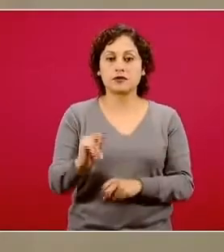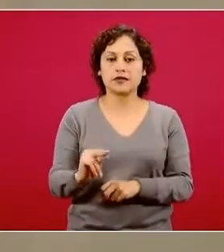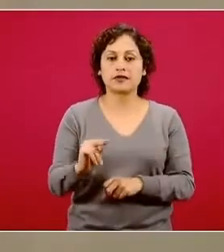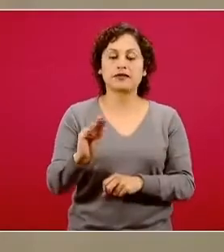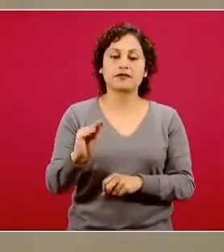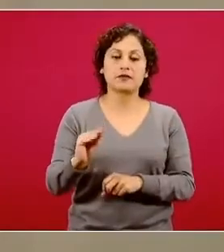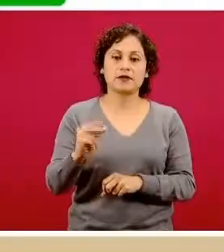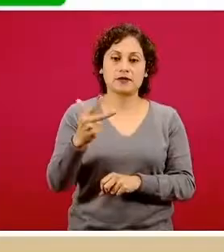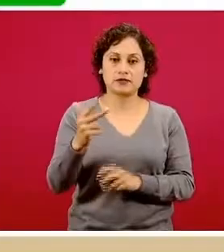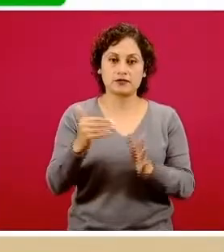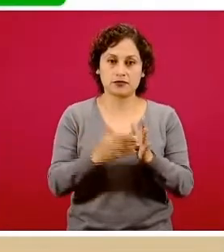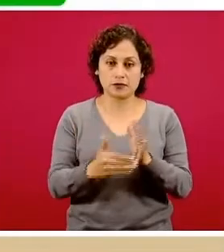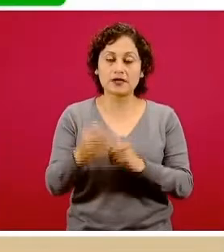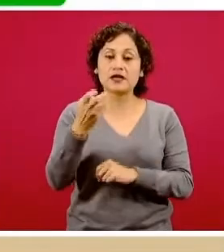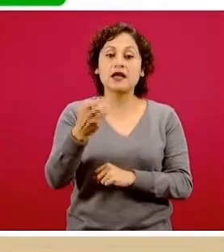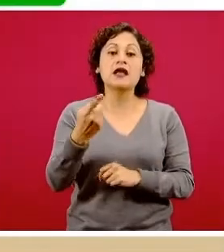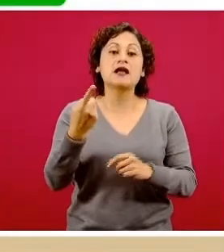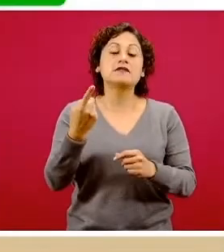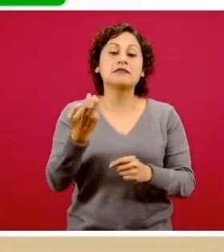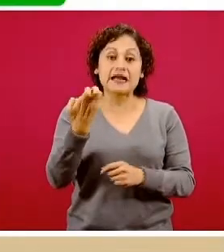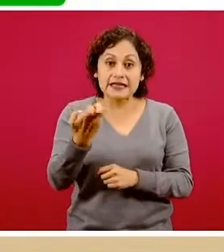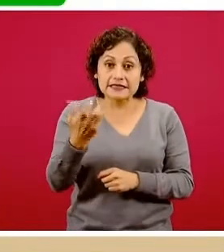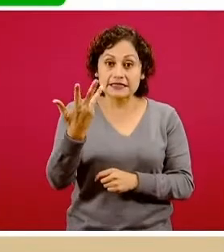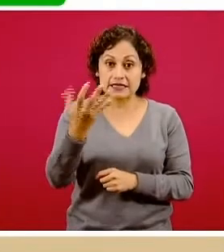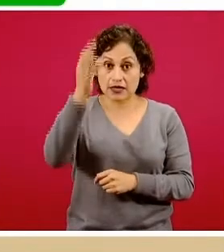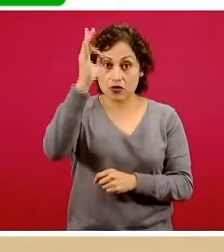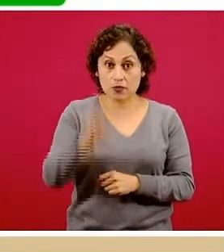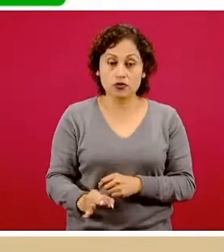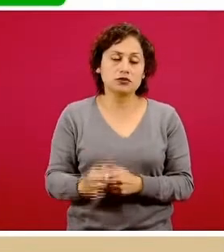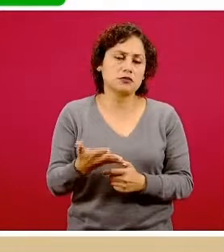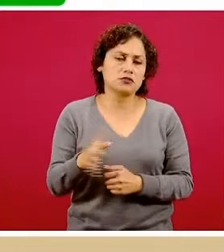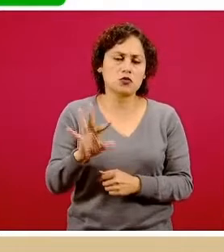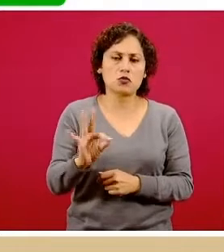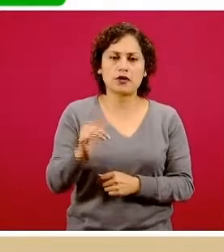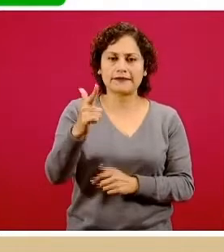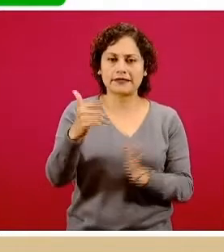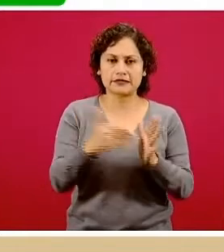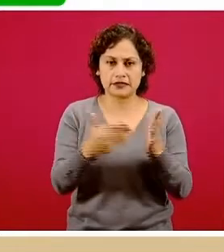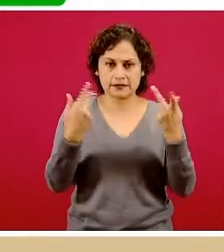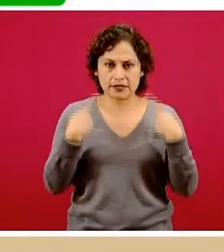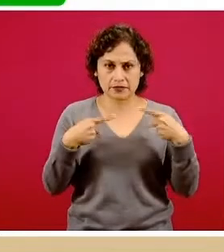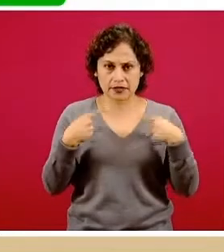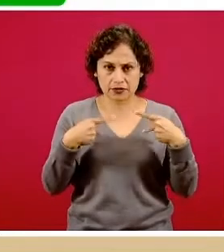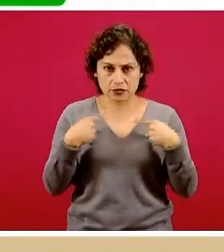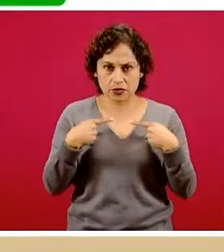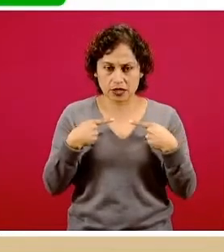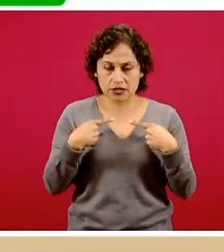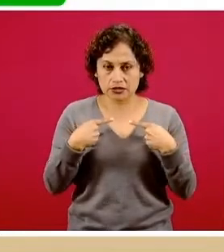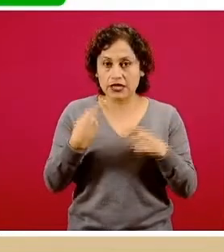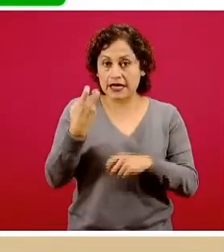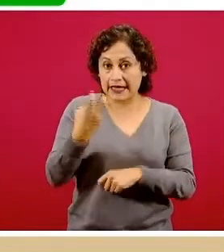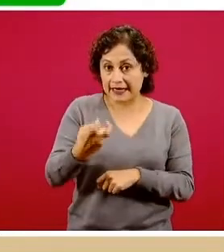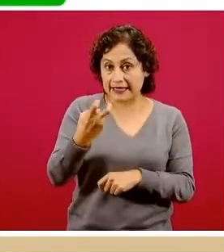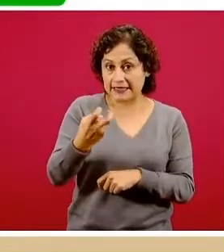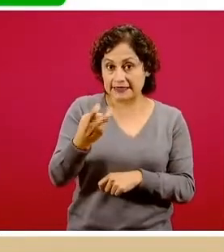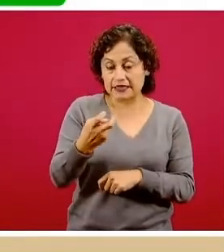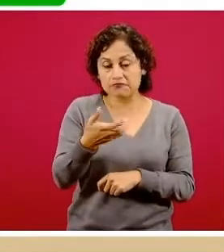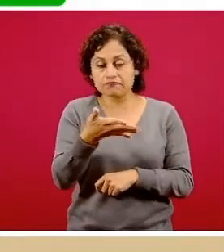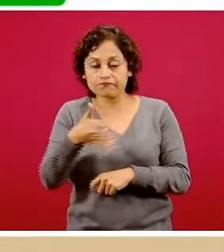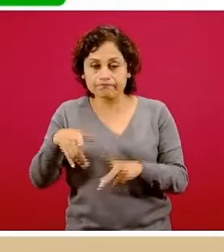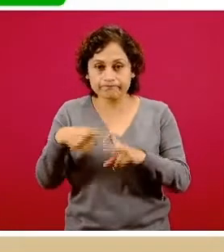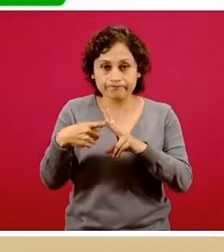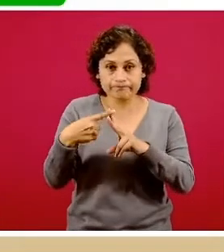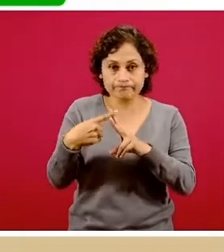899.742 casos, de los cuales el 5%, que son 47.000 personas, son los estimados de